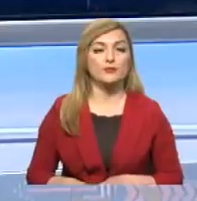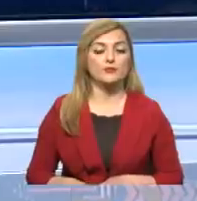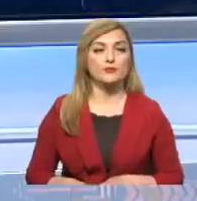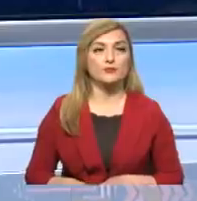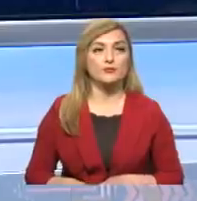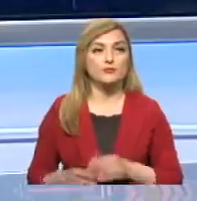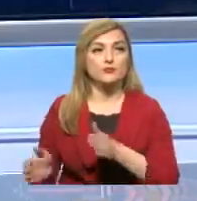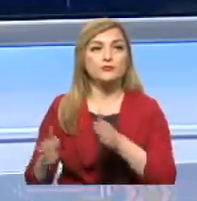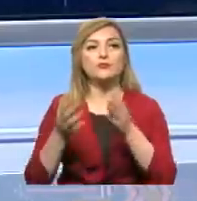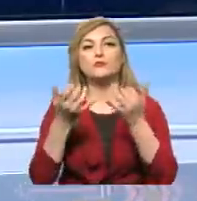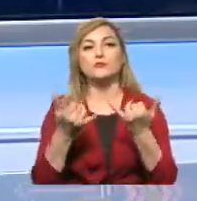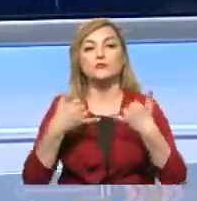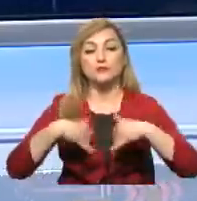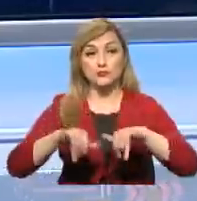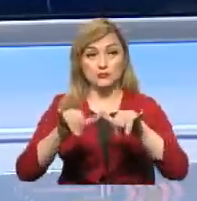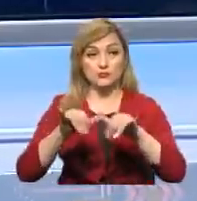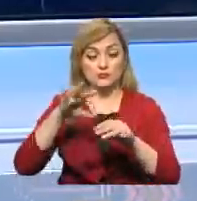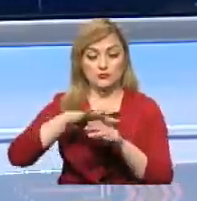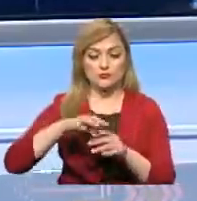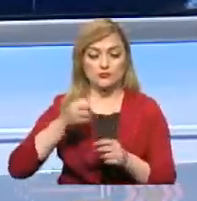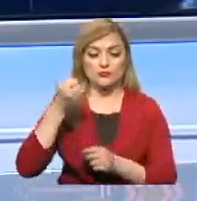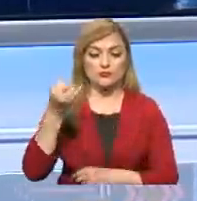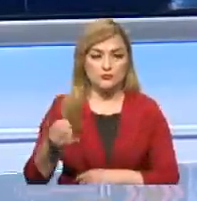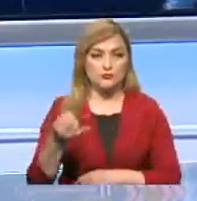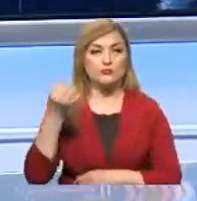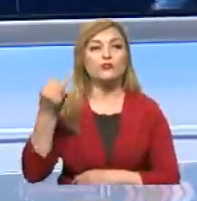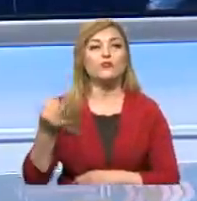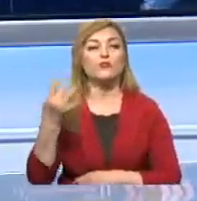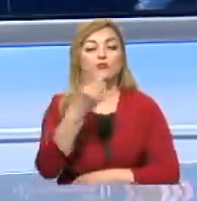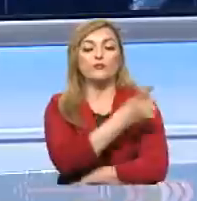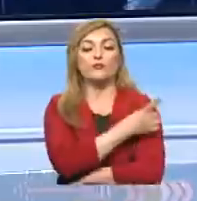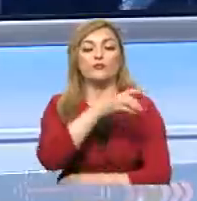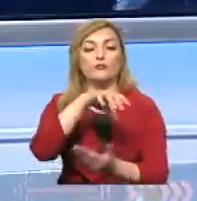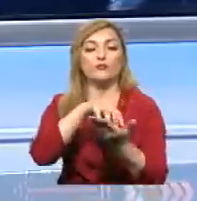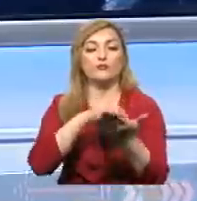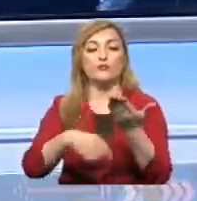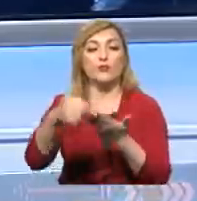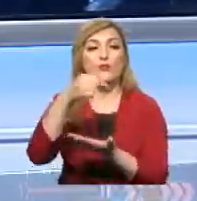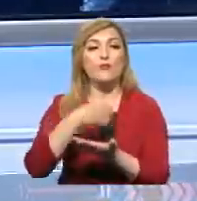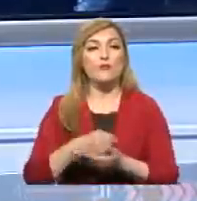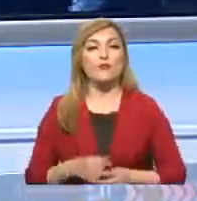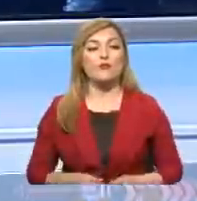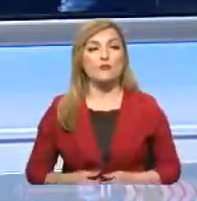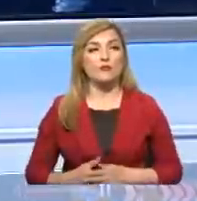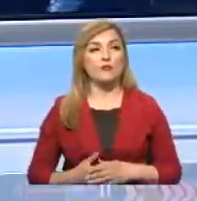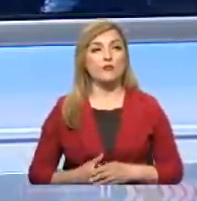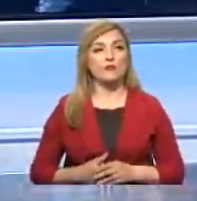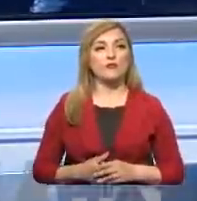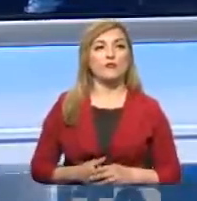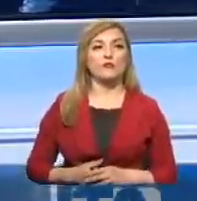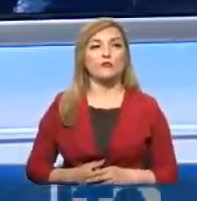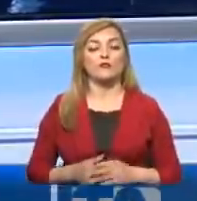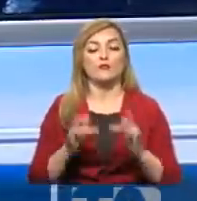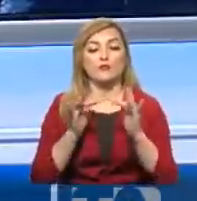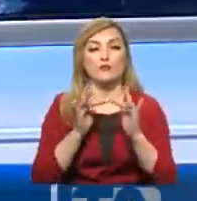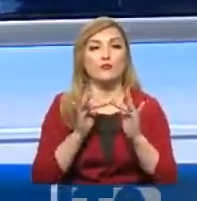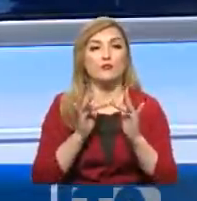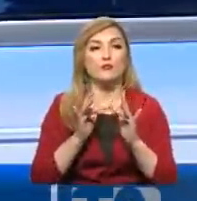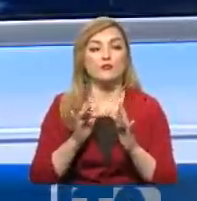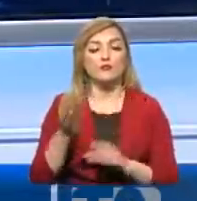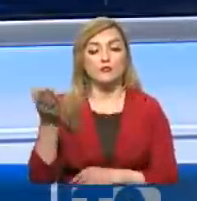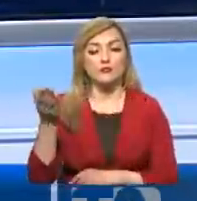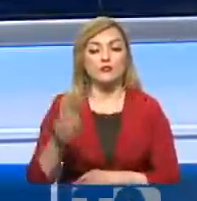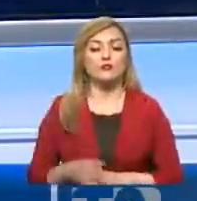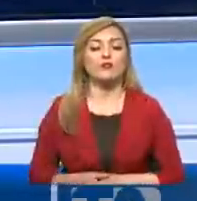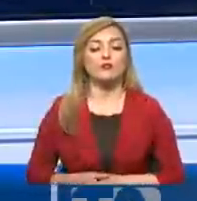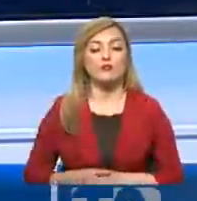Y a esta hora continúa el conteo de votos en la Delegación Provincial Electoral del Guayas. Tomamos contacto con Luisa María Heredia para que nos cuente